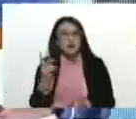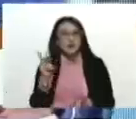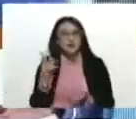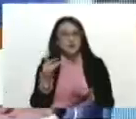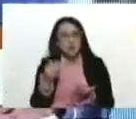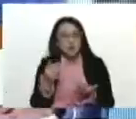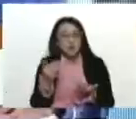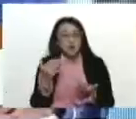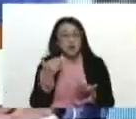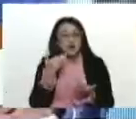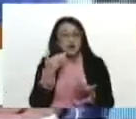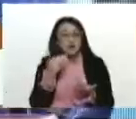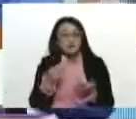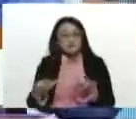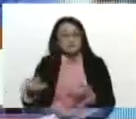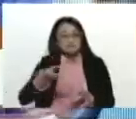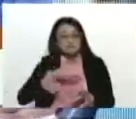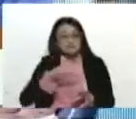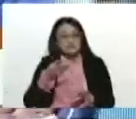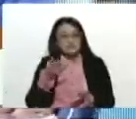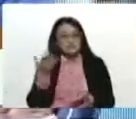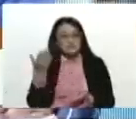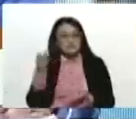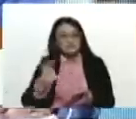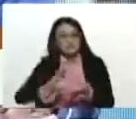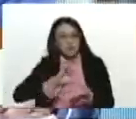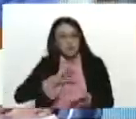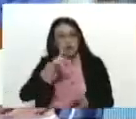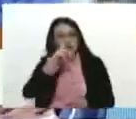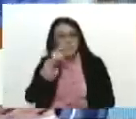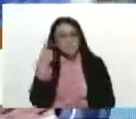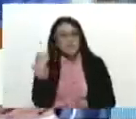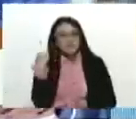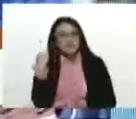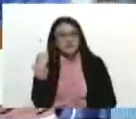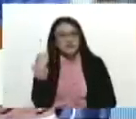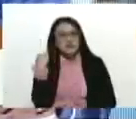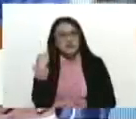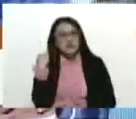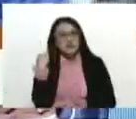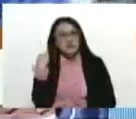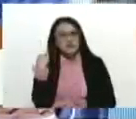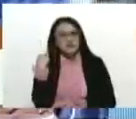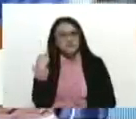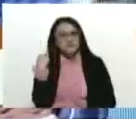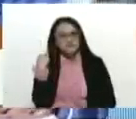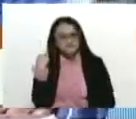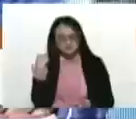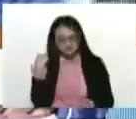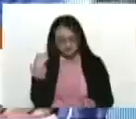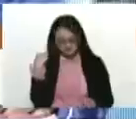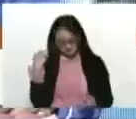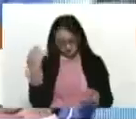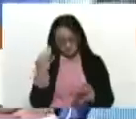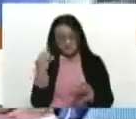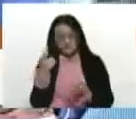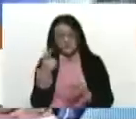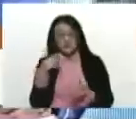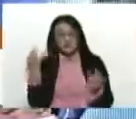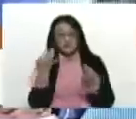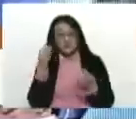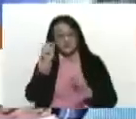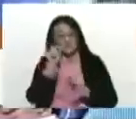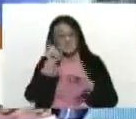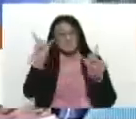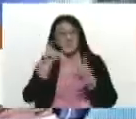a recibir para el año pasado son números que son impactantes